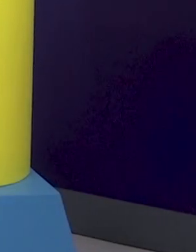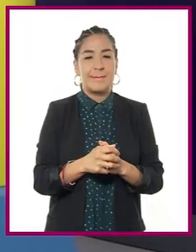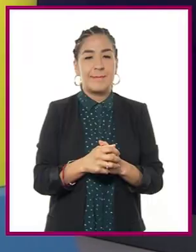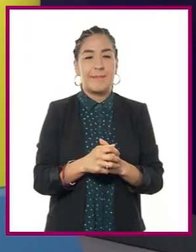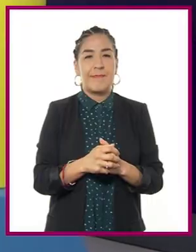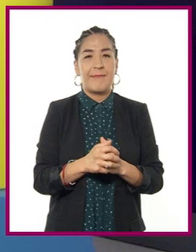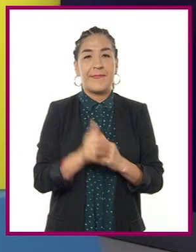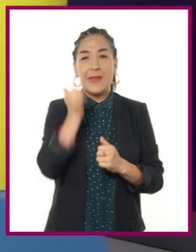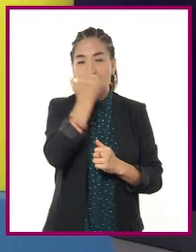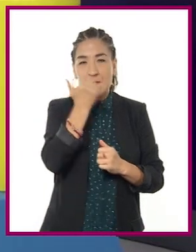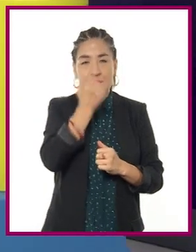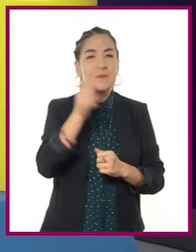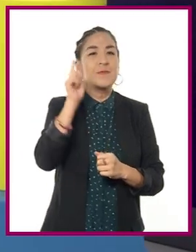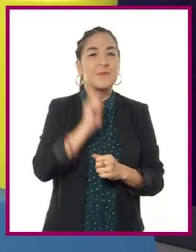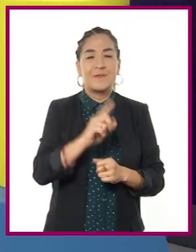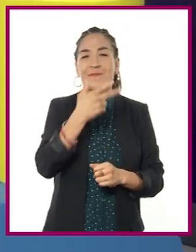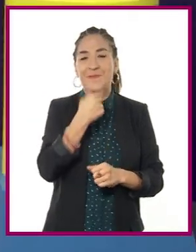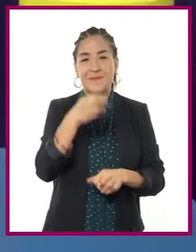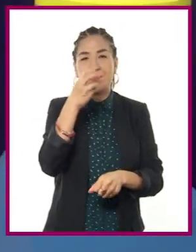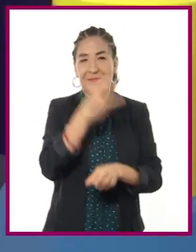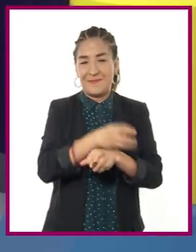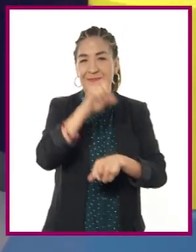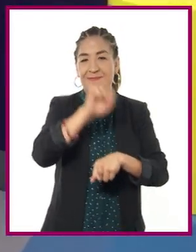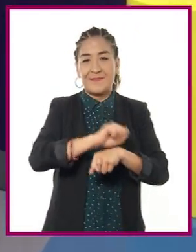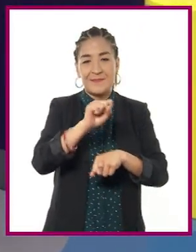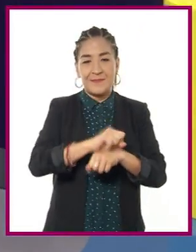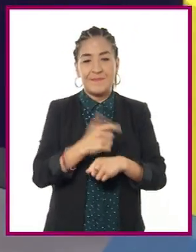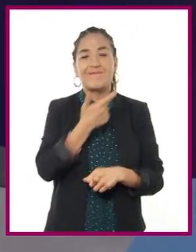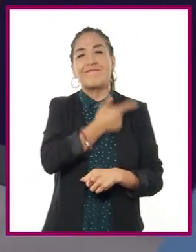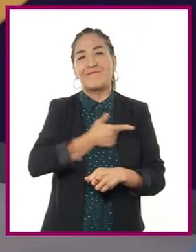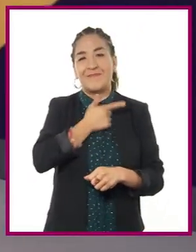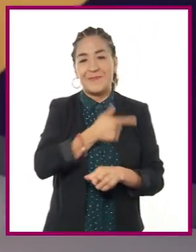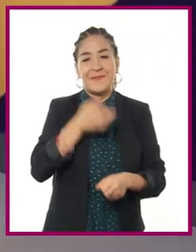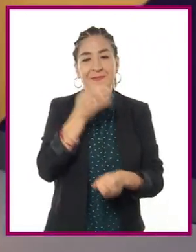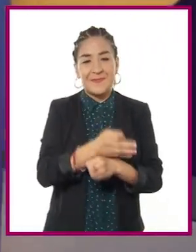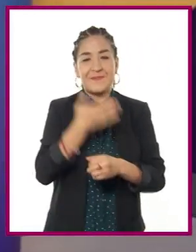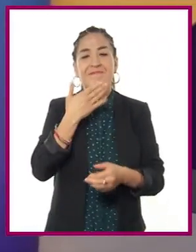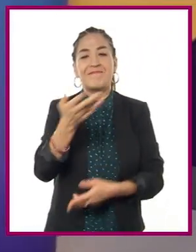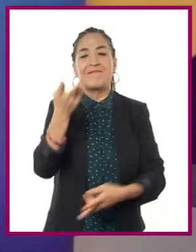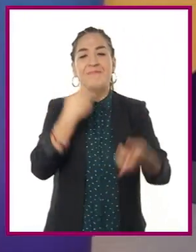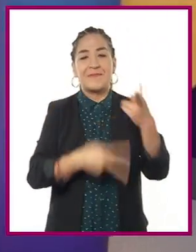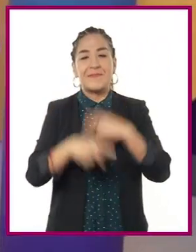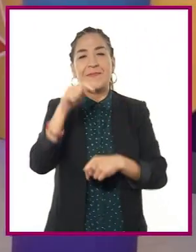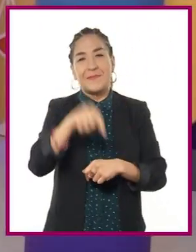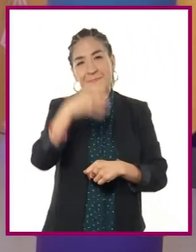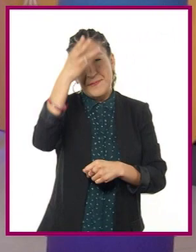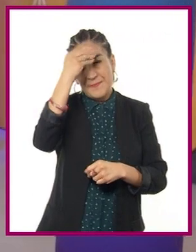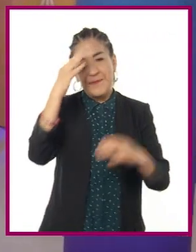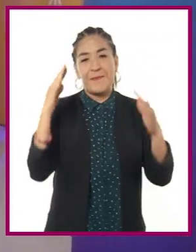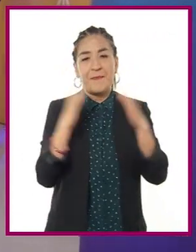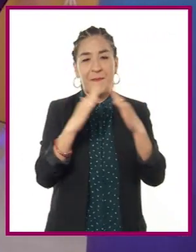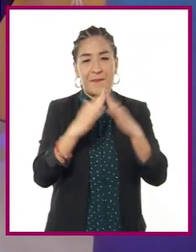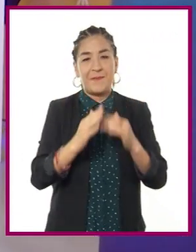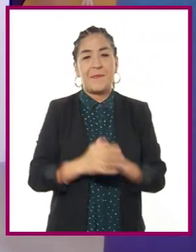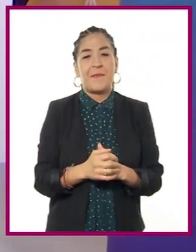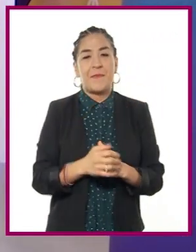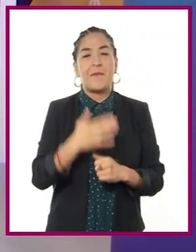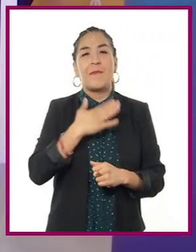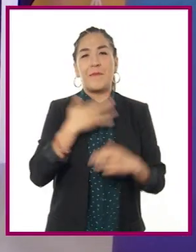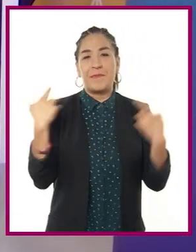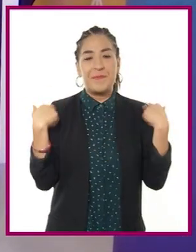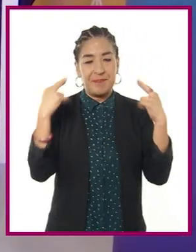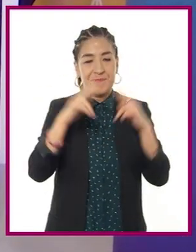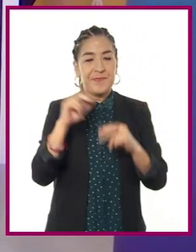Alumnas y alumnos de tercer grado de secundaria, es un gusto darles la bienvenida a Aprende en Casa. Soy